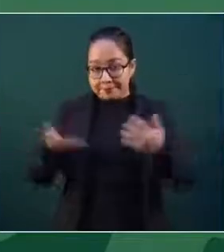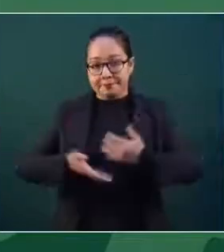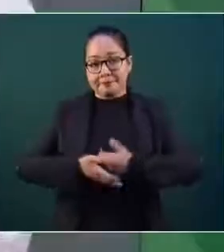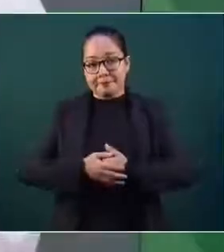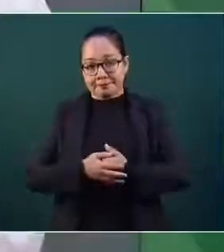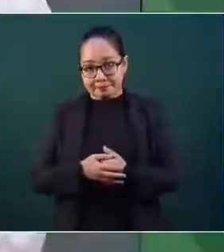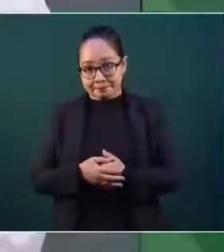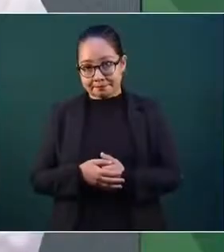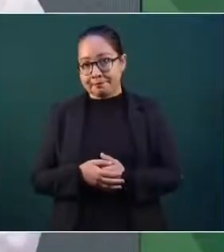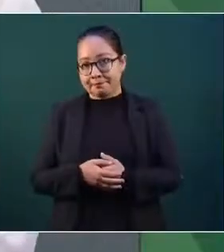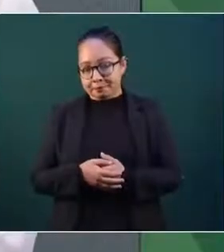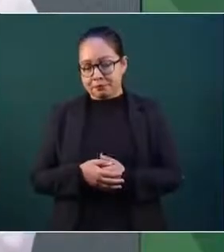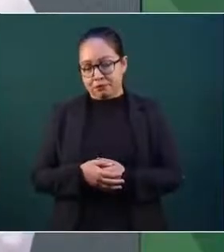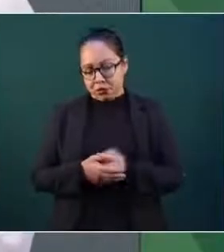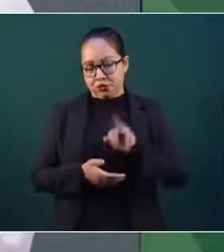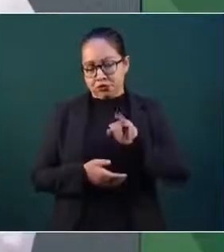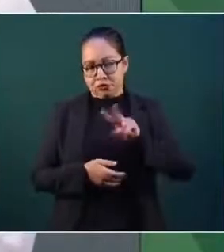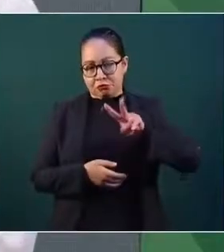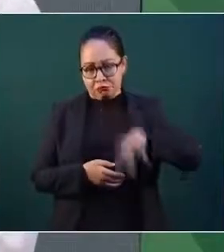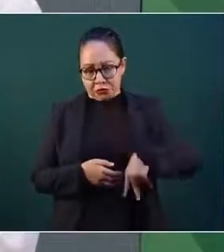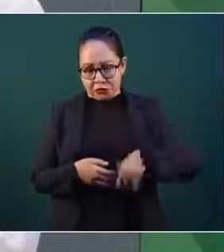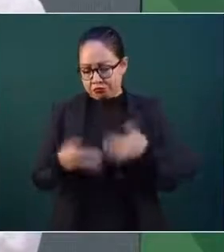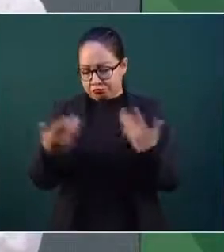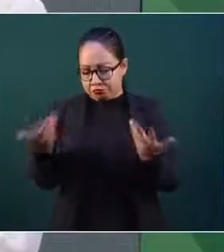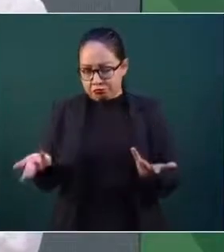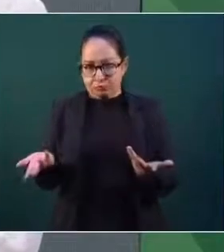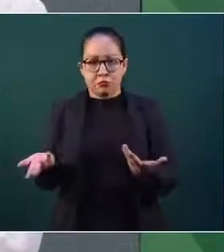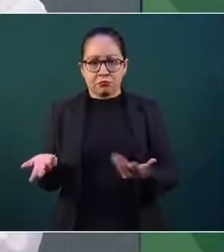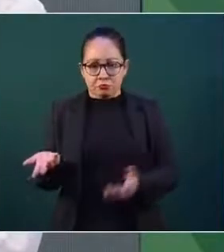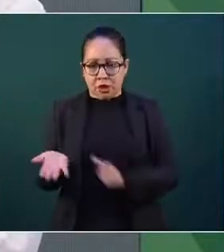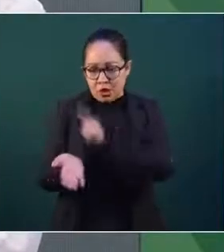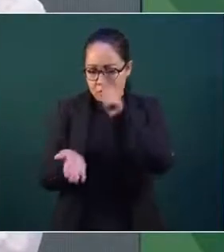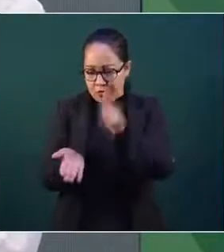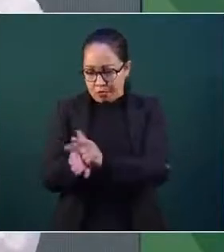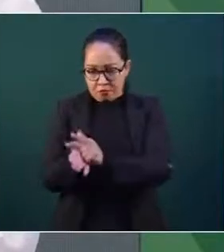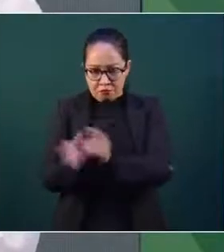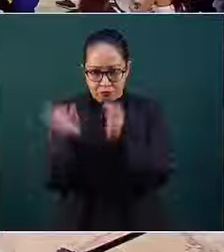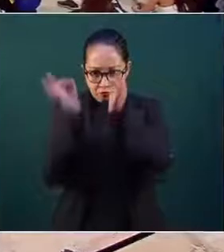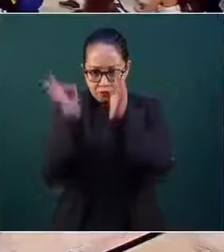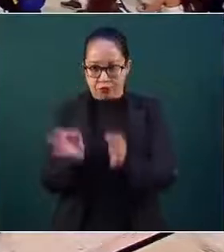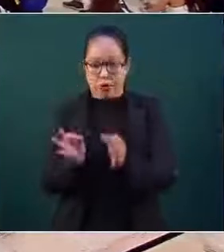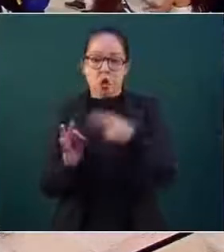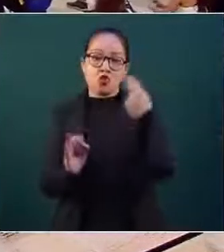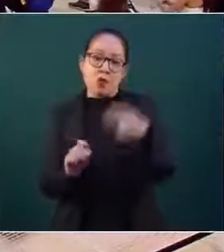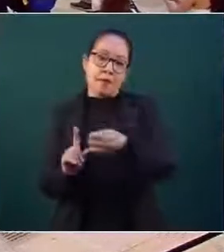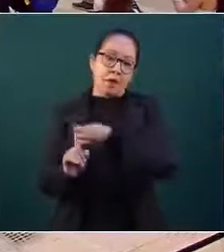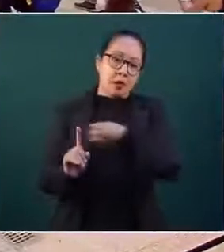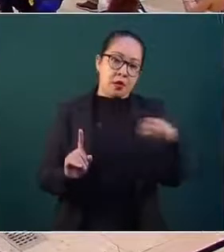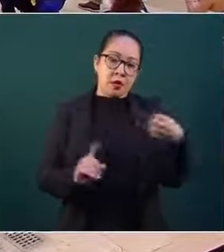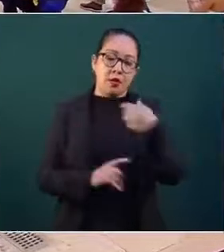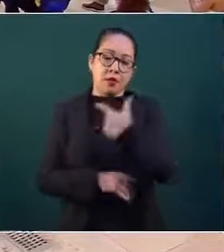Sí se va a poder legalmente que se llame gas bienestar.